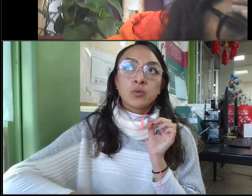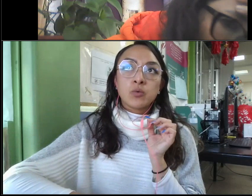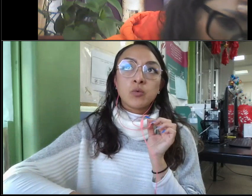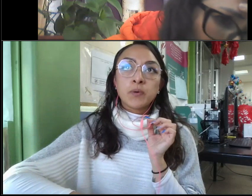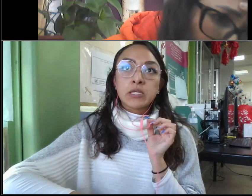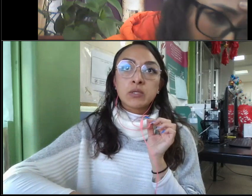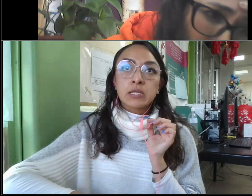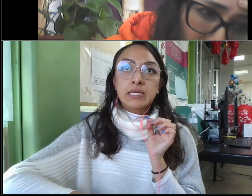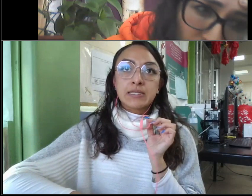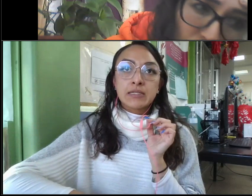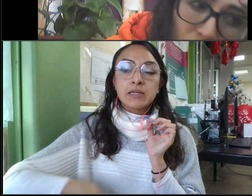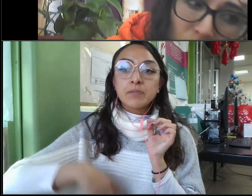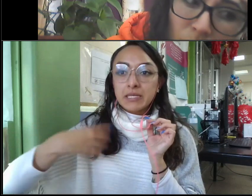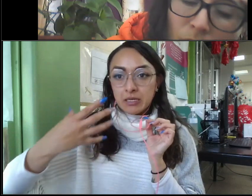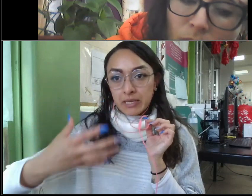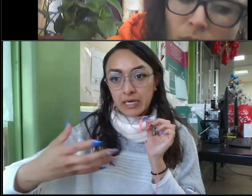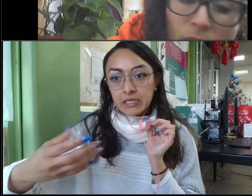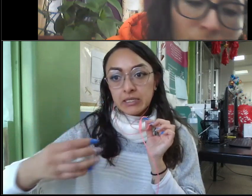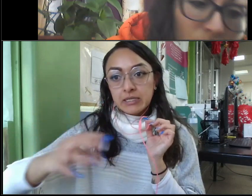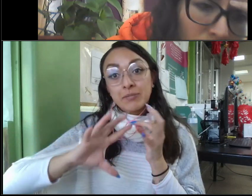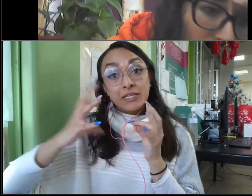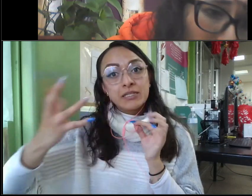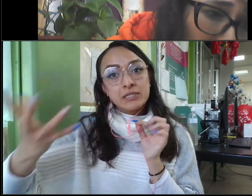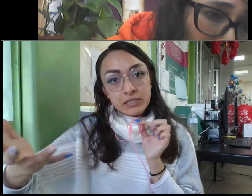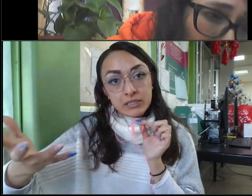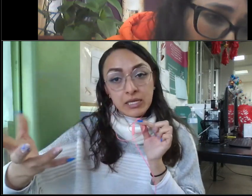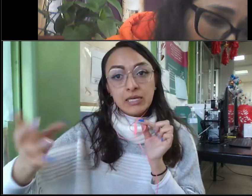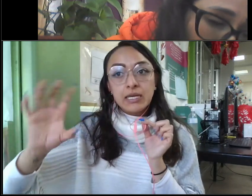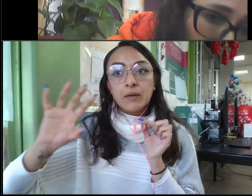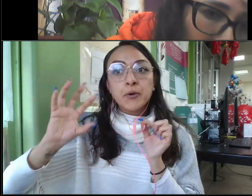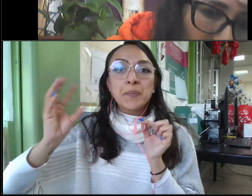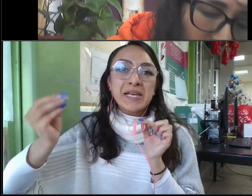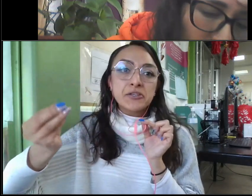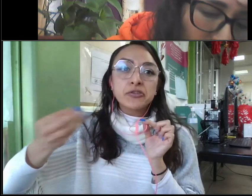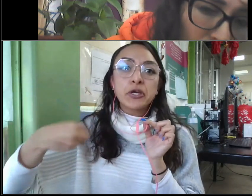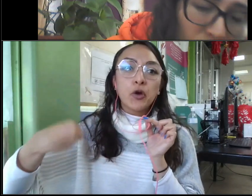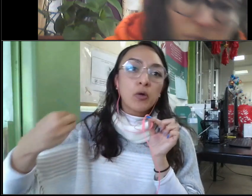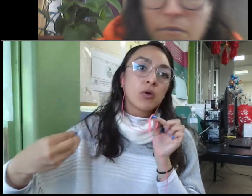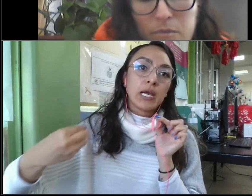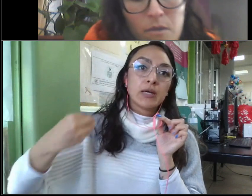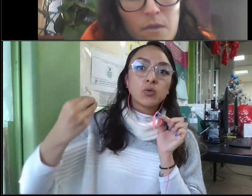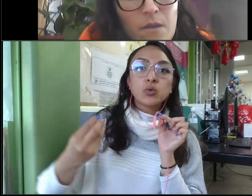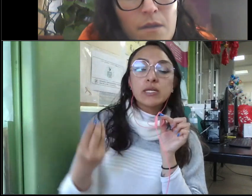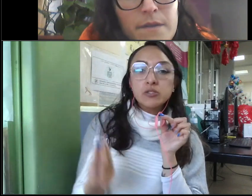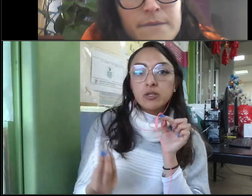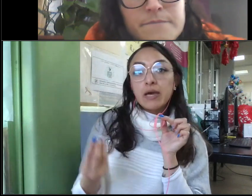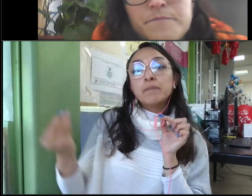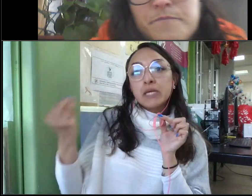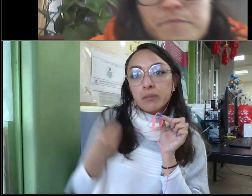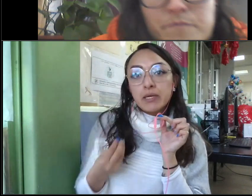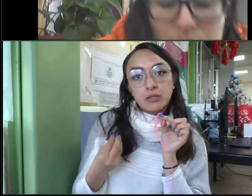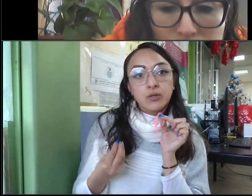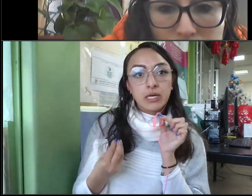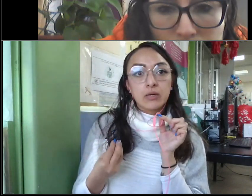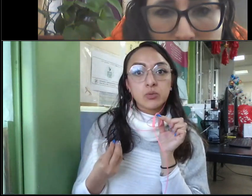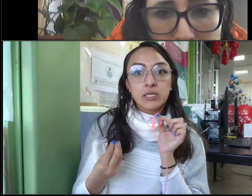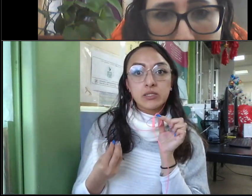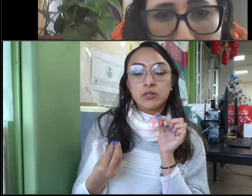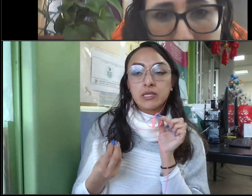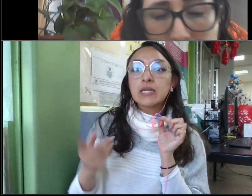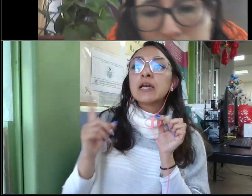dato un poquito interesante para trabajar de manera distinta la apropiación de cómo la cultura sorda vive dentro